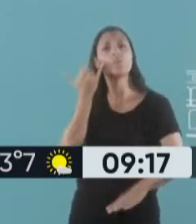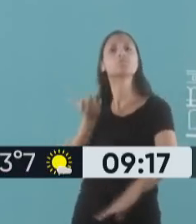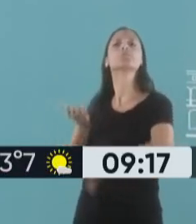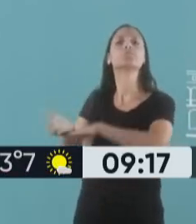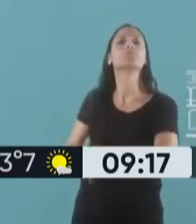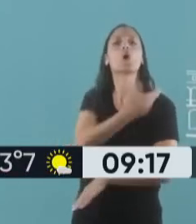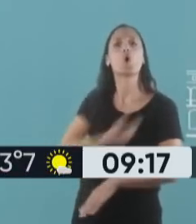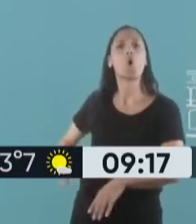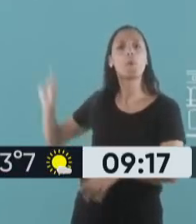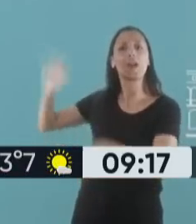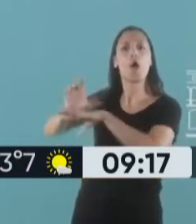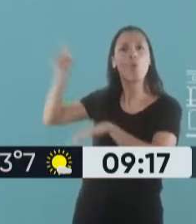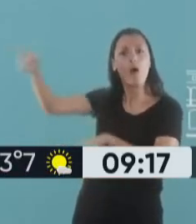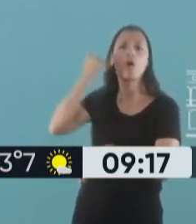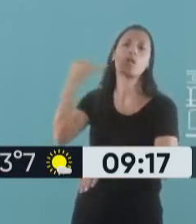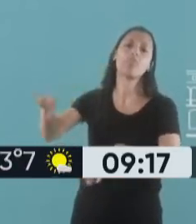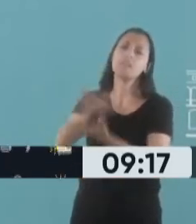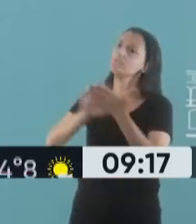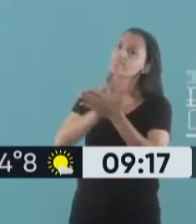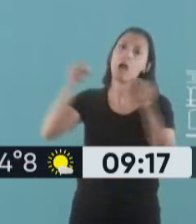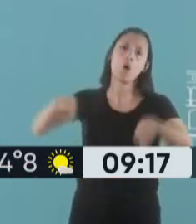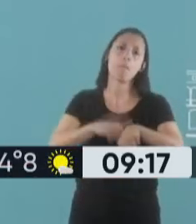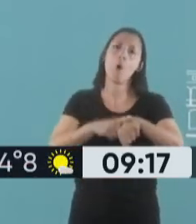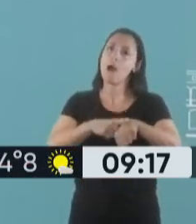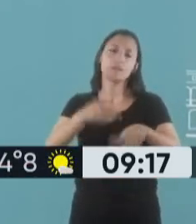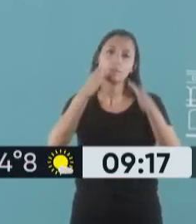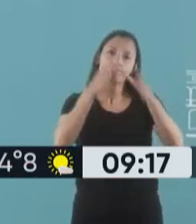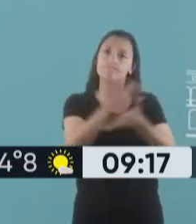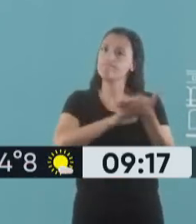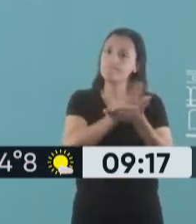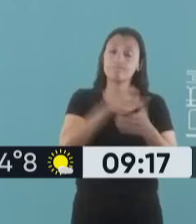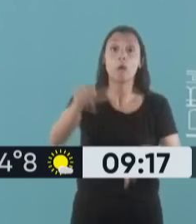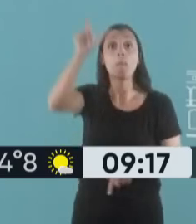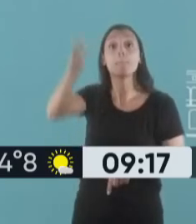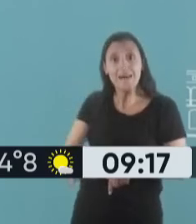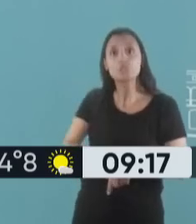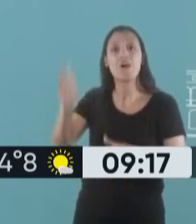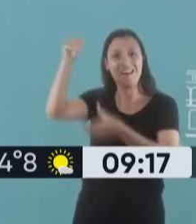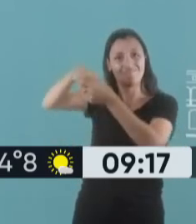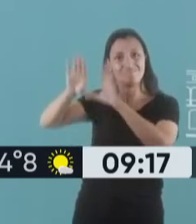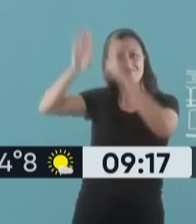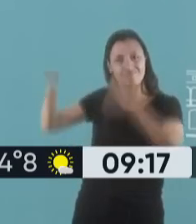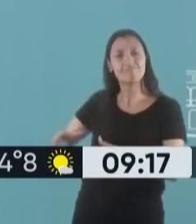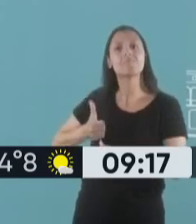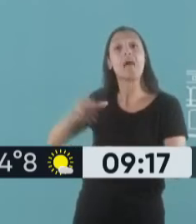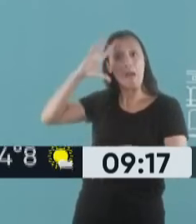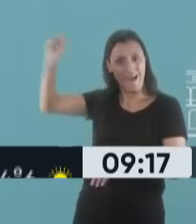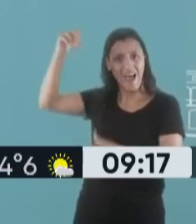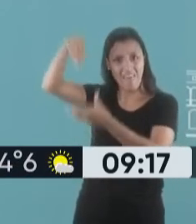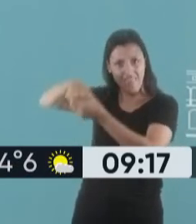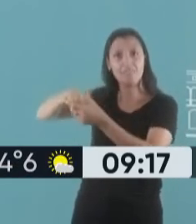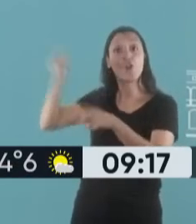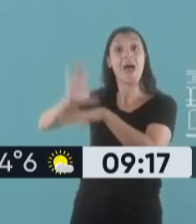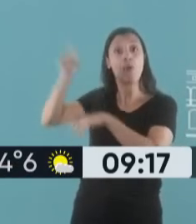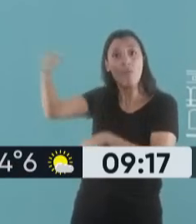al gobierno de Ecuador que se resolviera esta situación. La persona que estaba en la Cancillería, en la embajada en